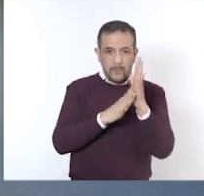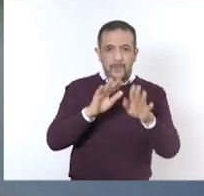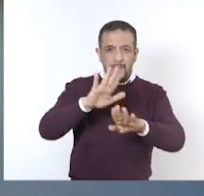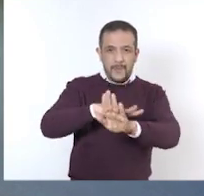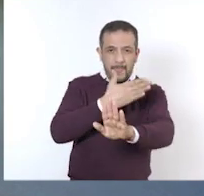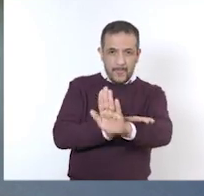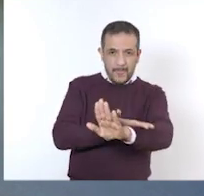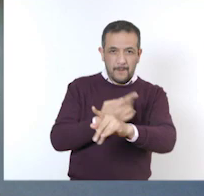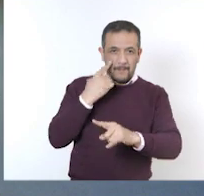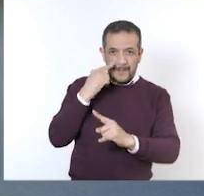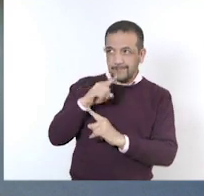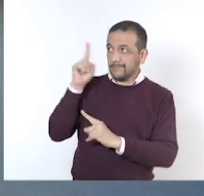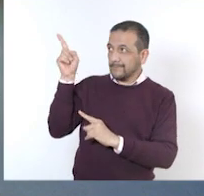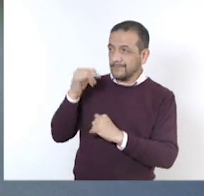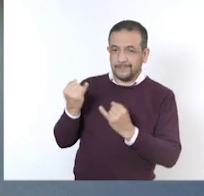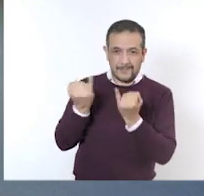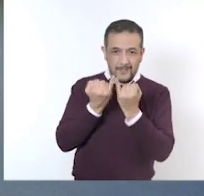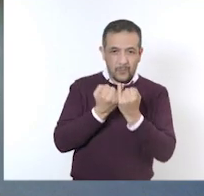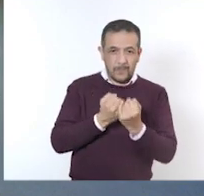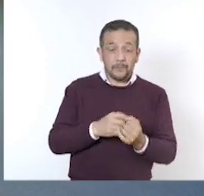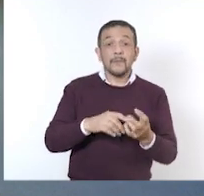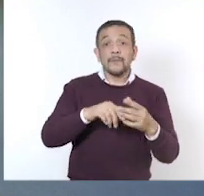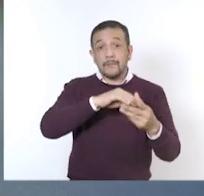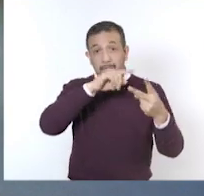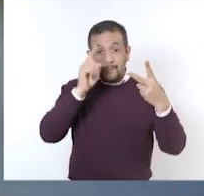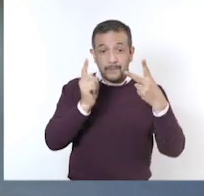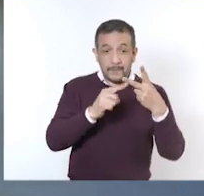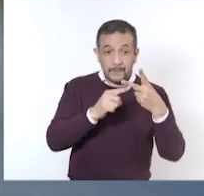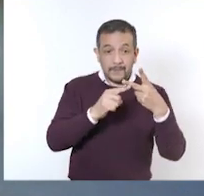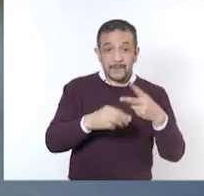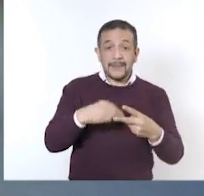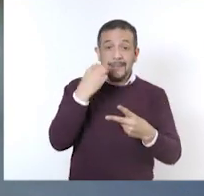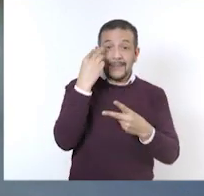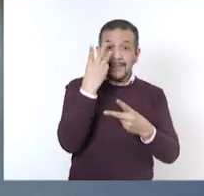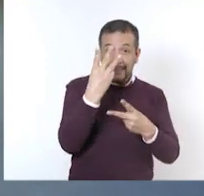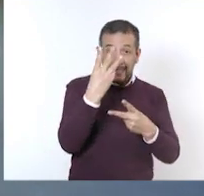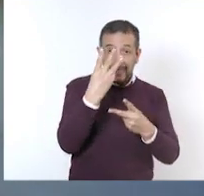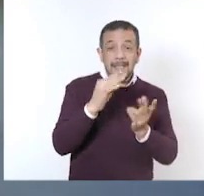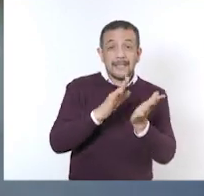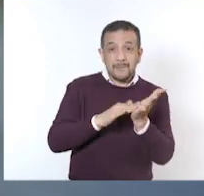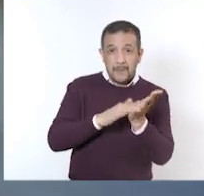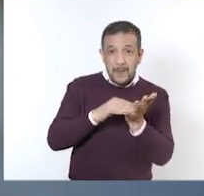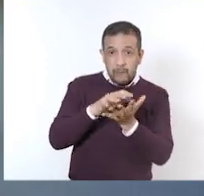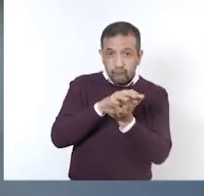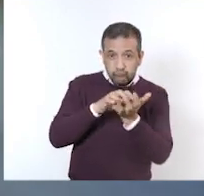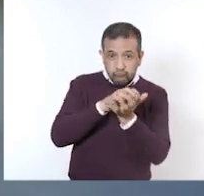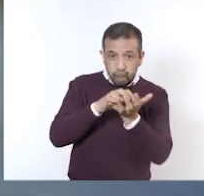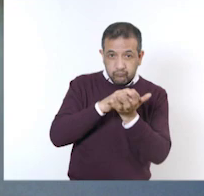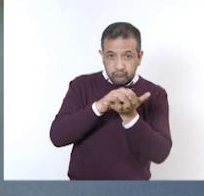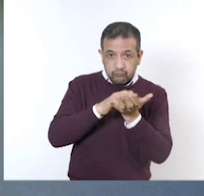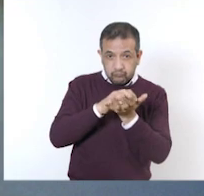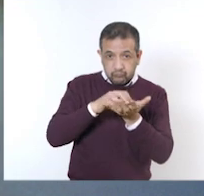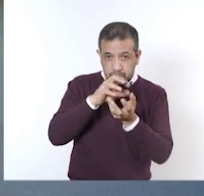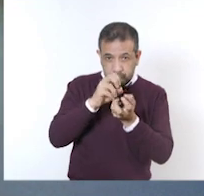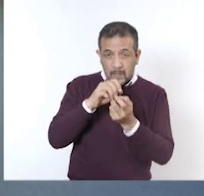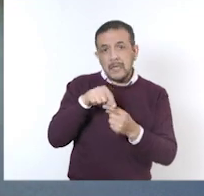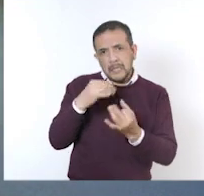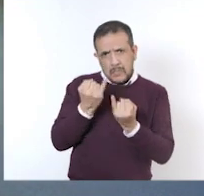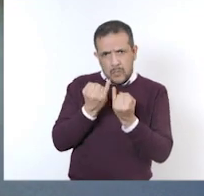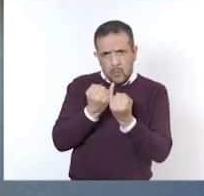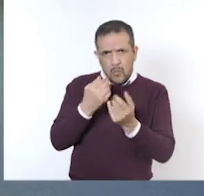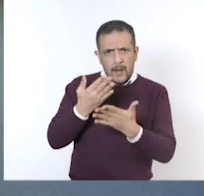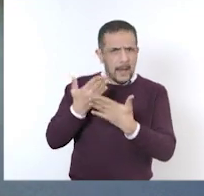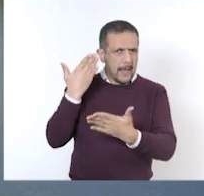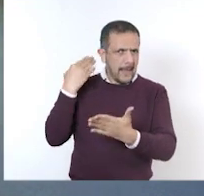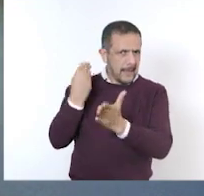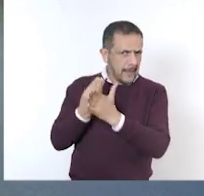calceta. Con una calceta. Uh-huh. No hay problema. También necesitamos 3 pelotas de papel, mismas que hemos utilizado en